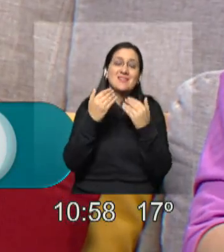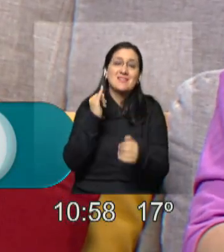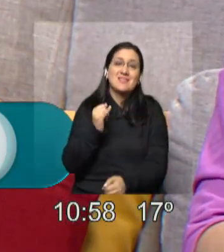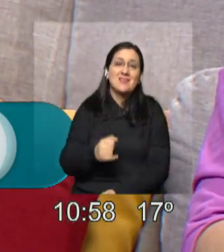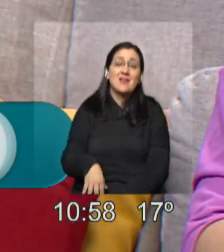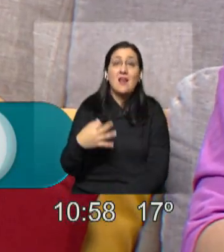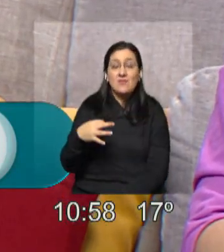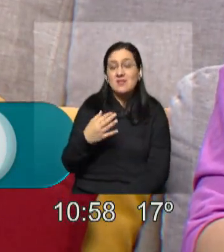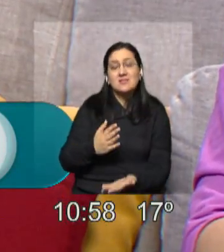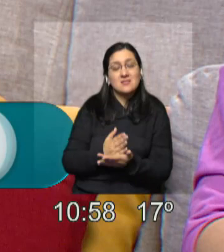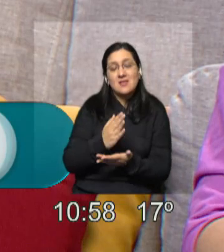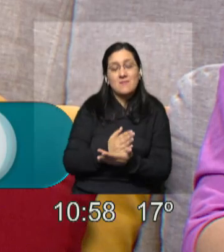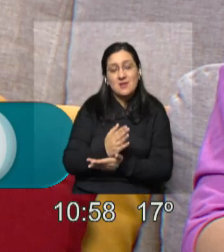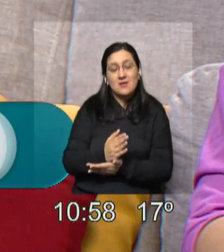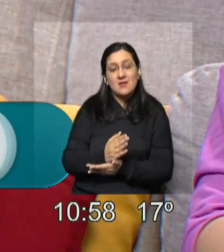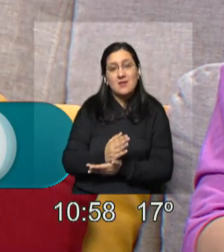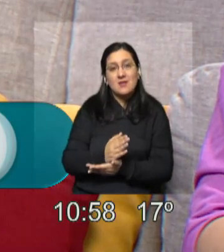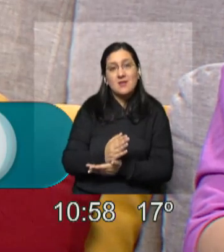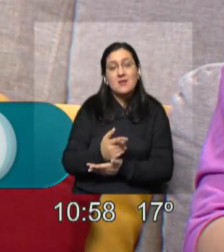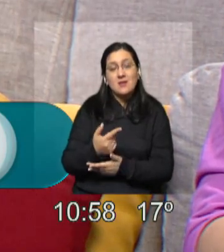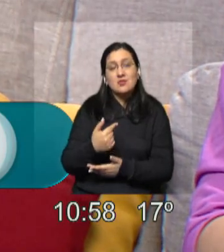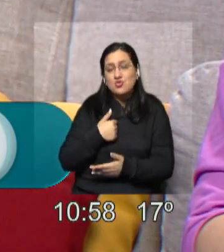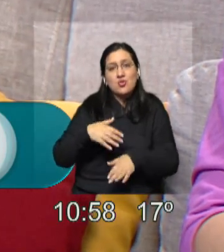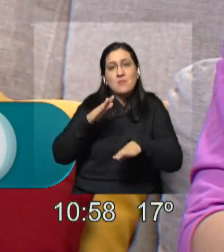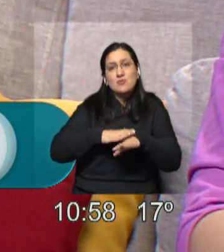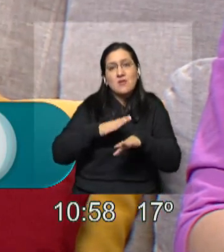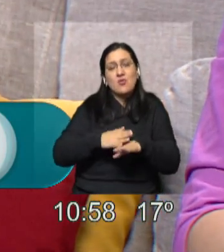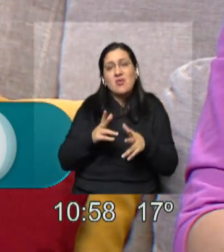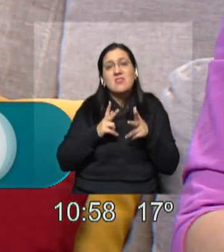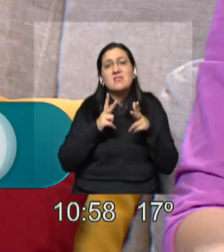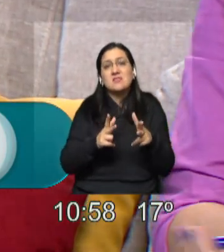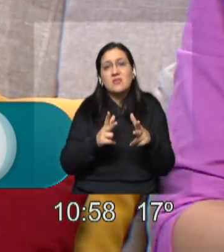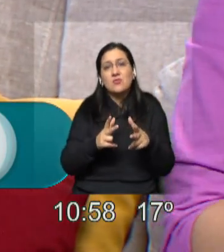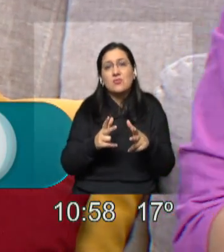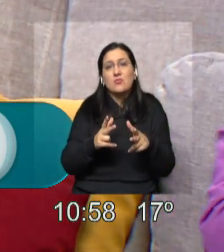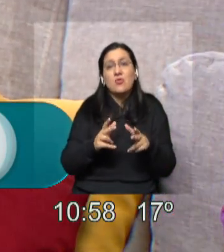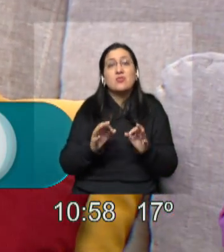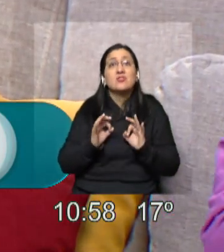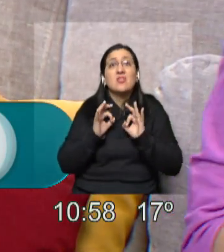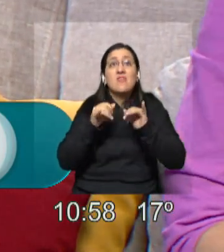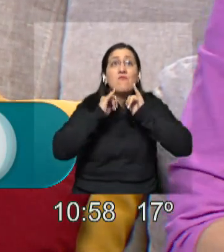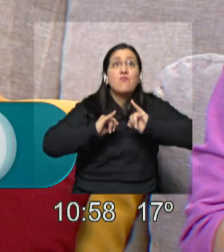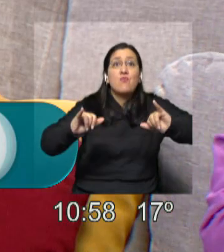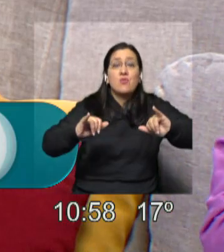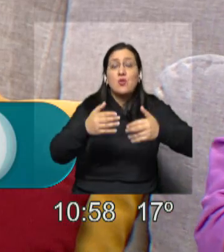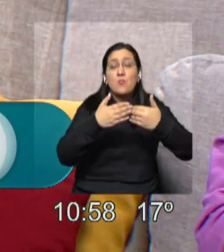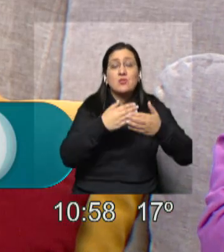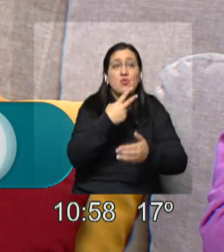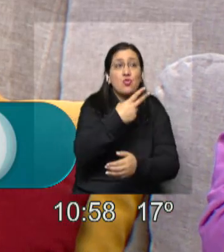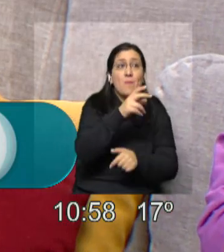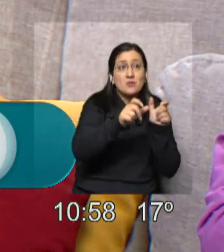tengo muy presente el hecho de la responsabilidad de qué decir una vez que uno tiene un alcance, aunque sean 2 personas o sean 100